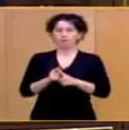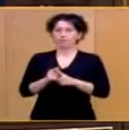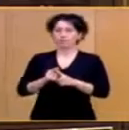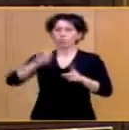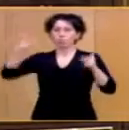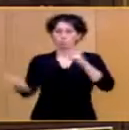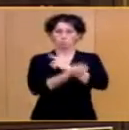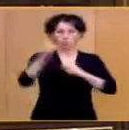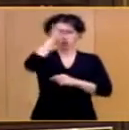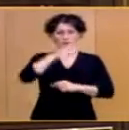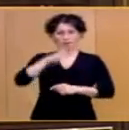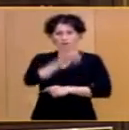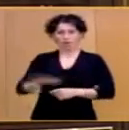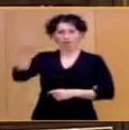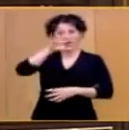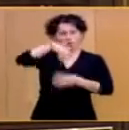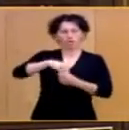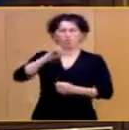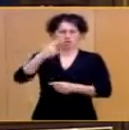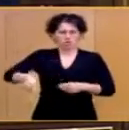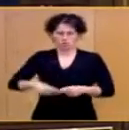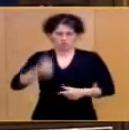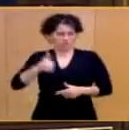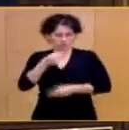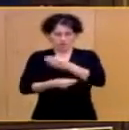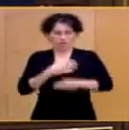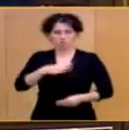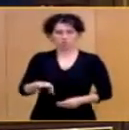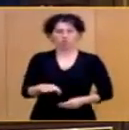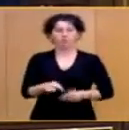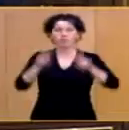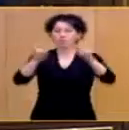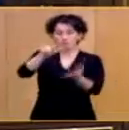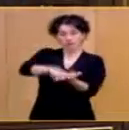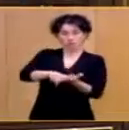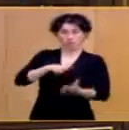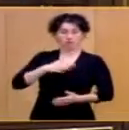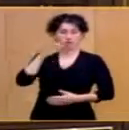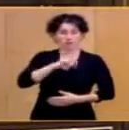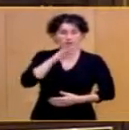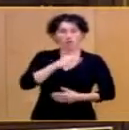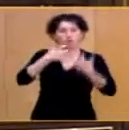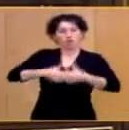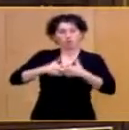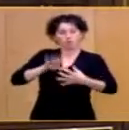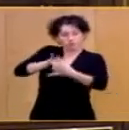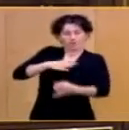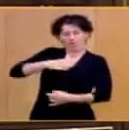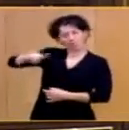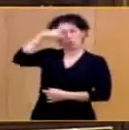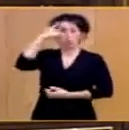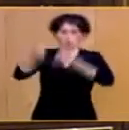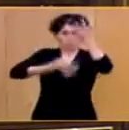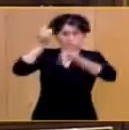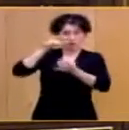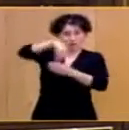cosas por hacer, también en el ámbito estatal. Asumir que el gallego y la industria cultural en esta lengua también es una